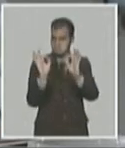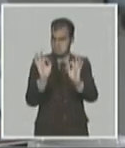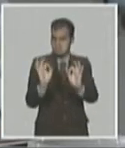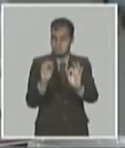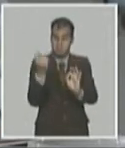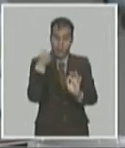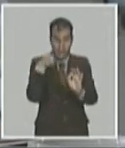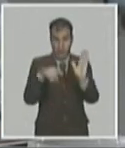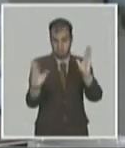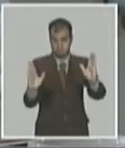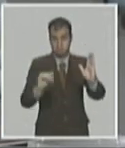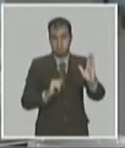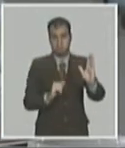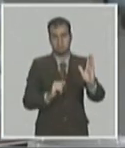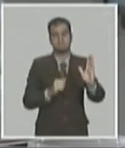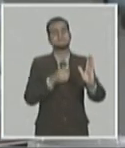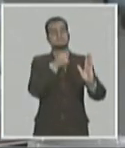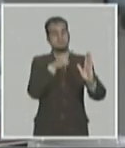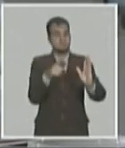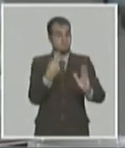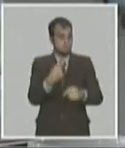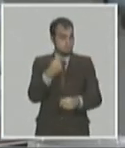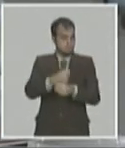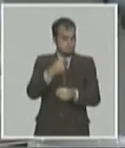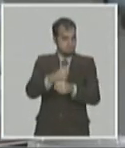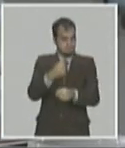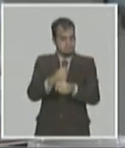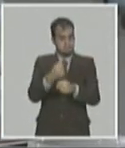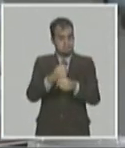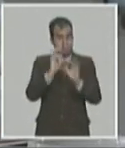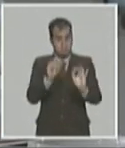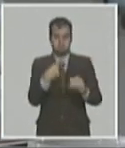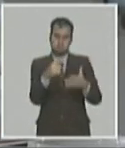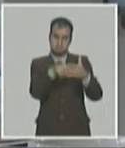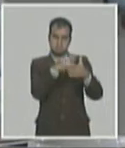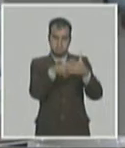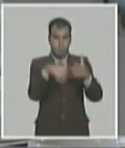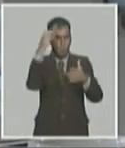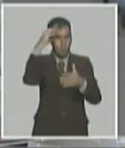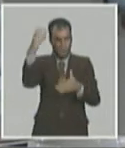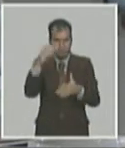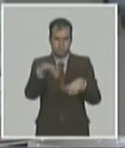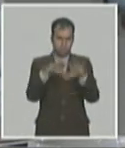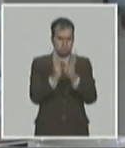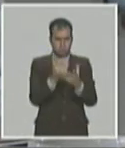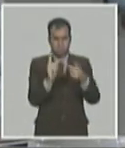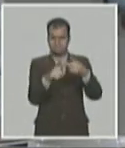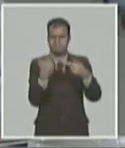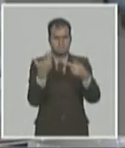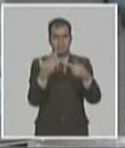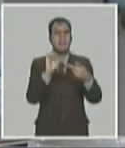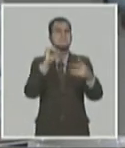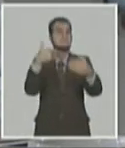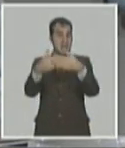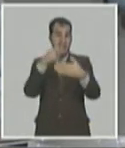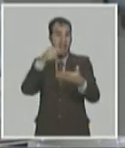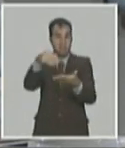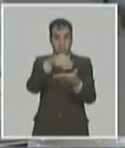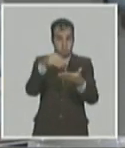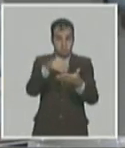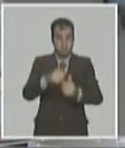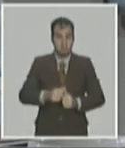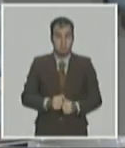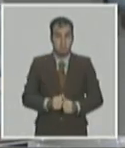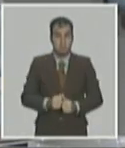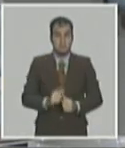pero si logramos trabajar como se está concibiendo por el gobierno, por Ascuba y por el seguimiento que se le viene dando